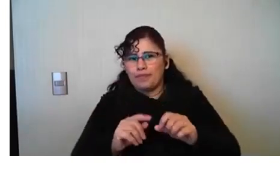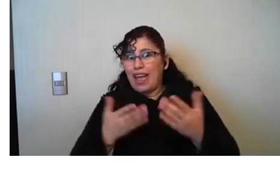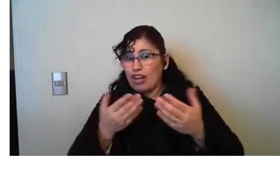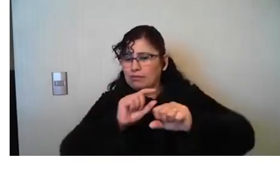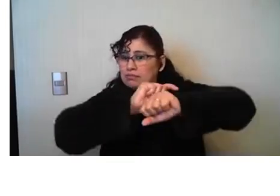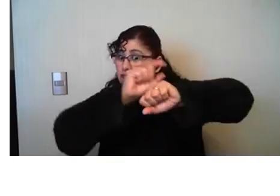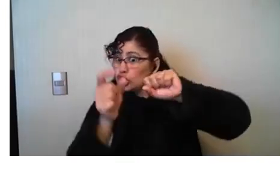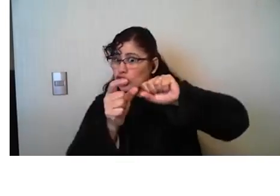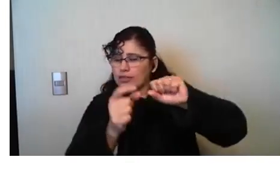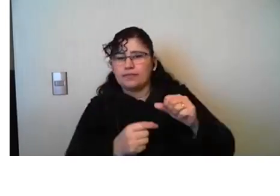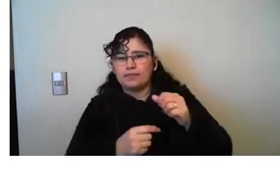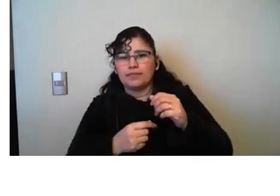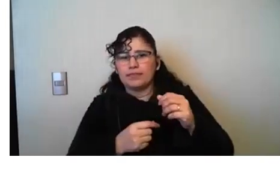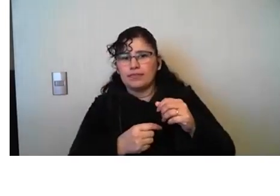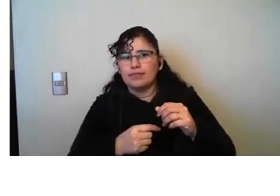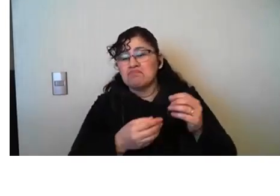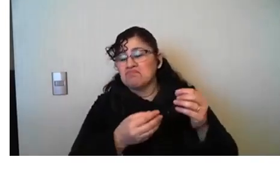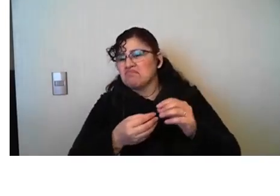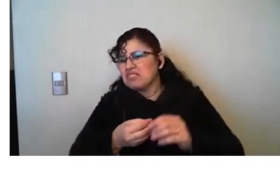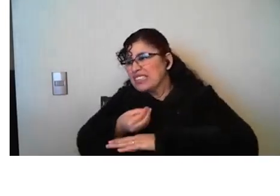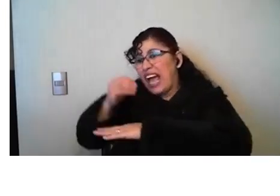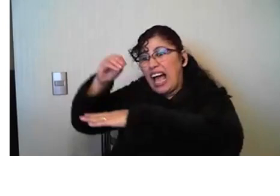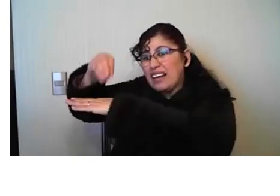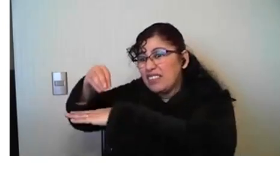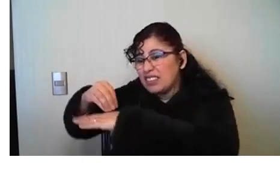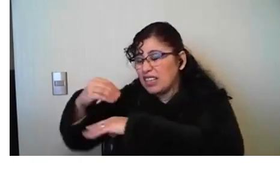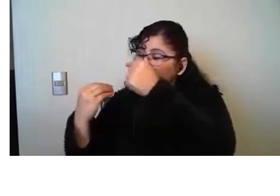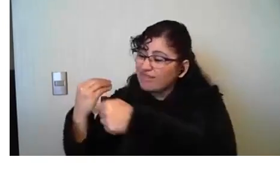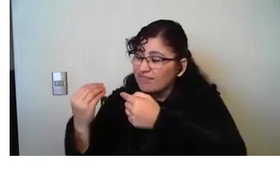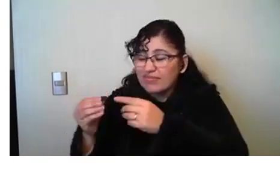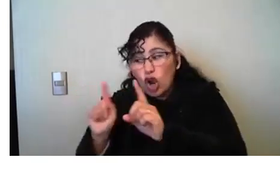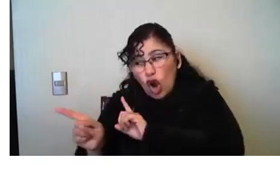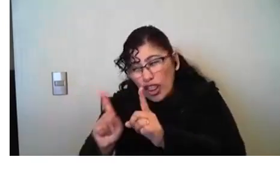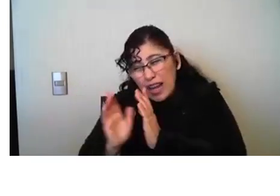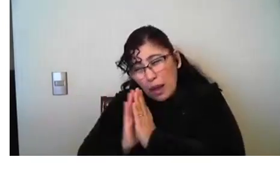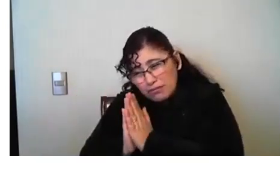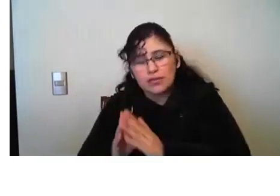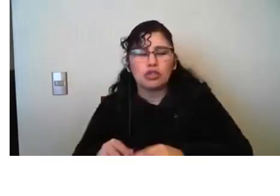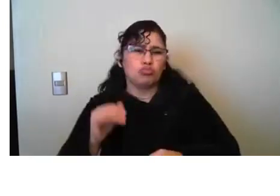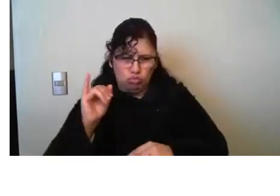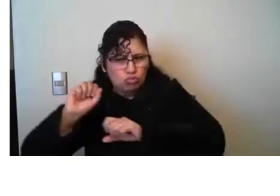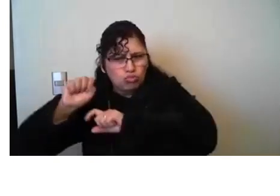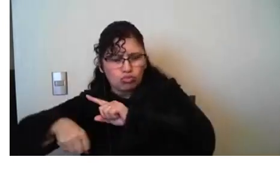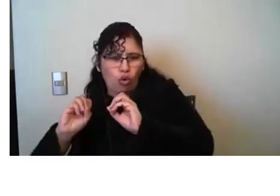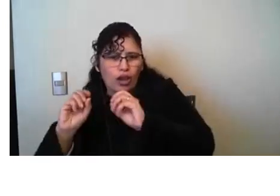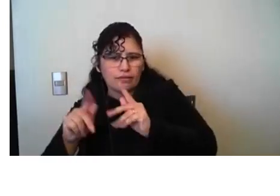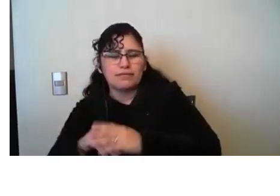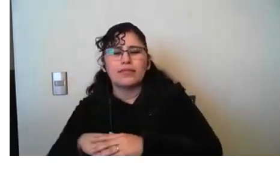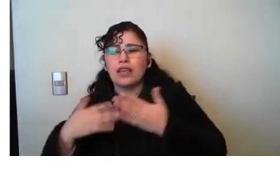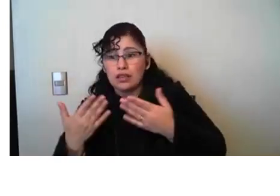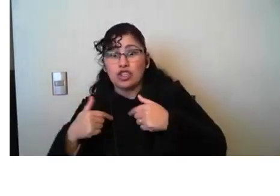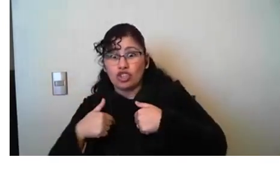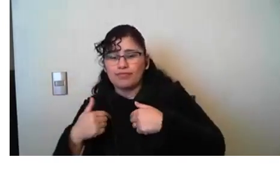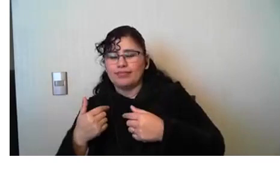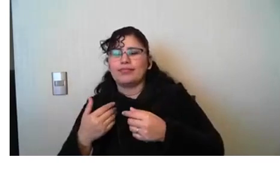Sí, lo voy a coordinar, le dice. Para eso tengo que saber dónde están los elementos o los segmentos corporales. Por tanto, ha